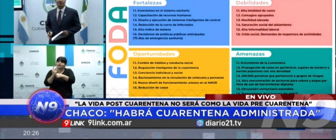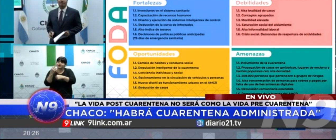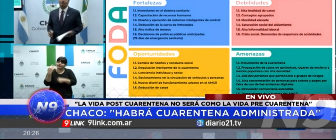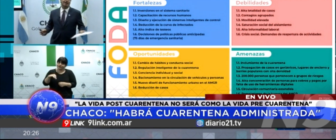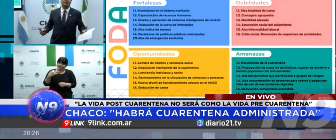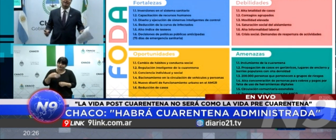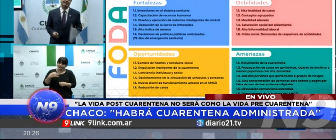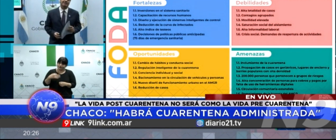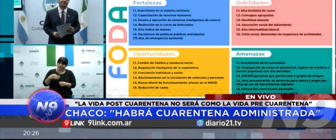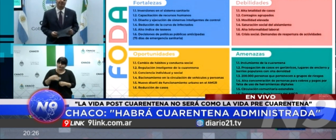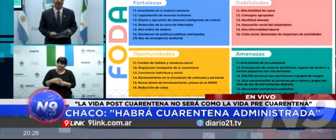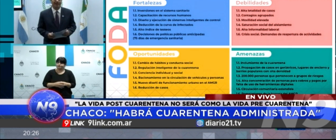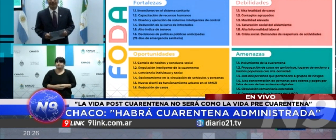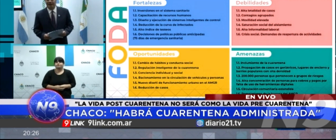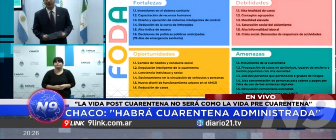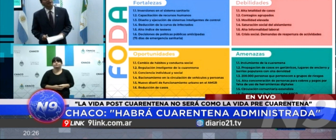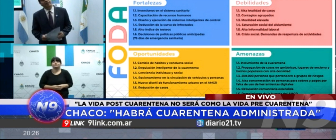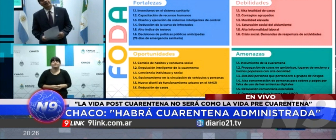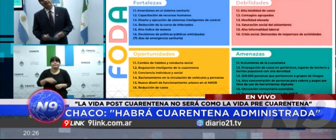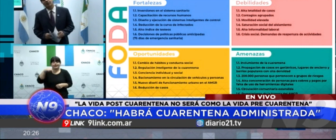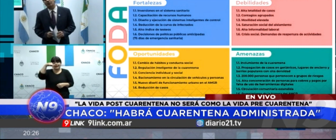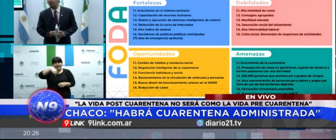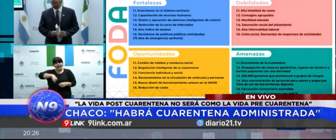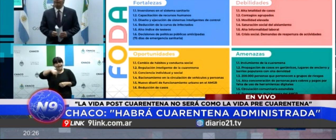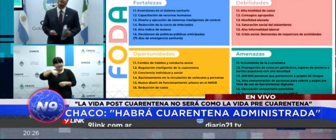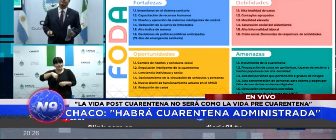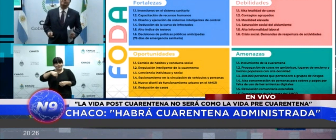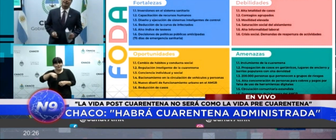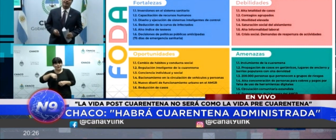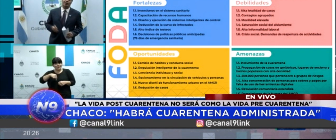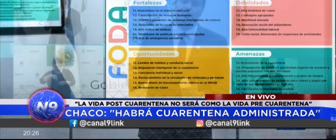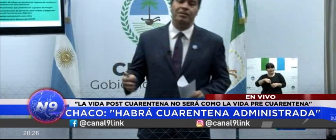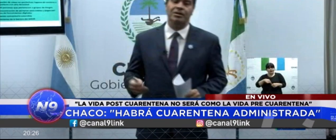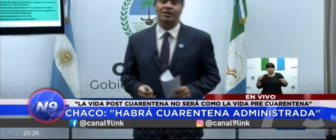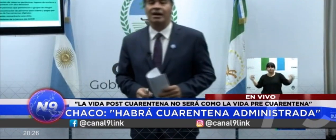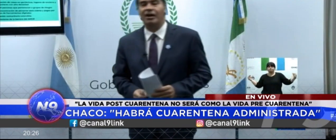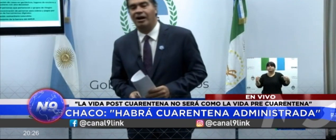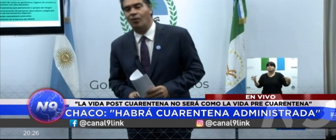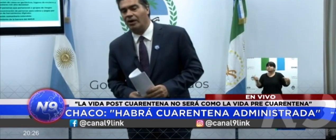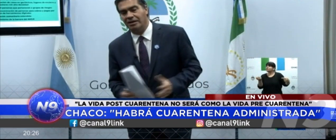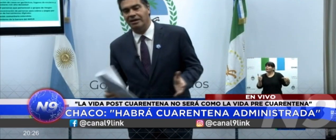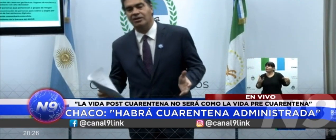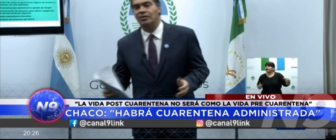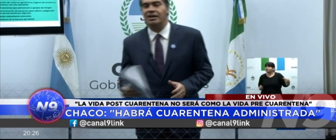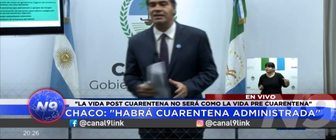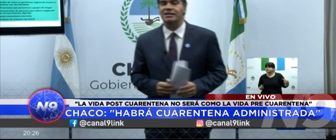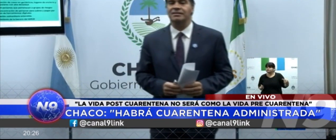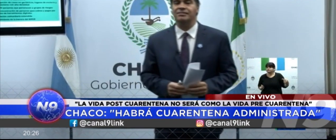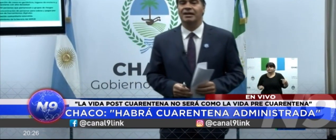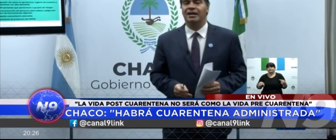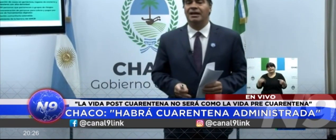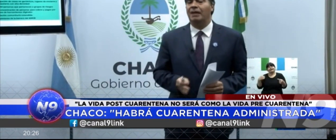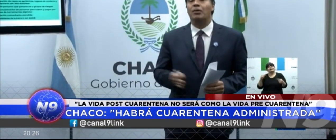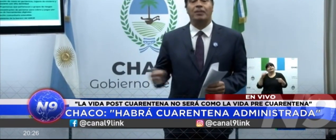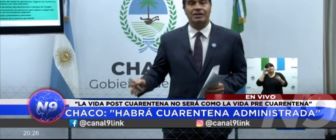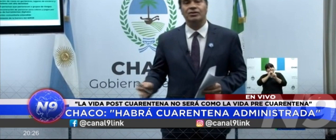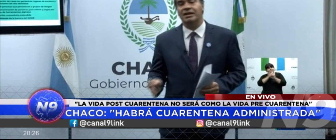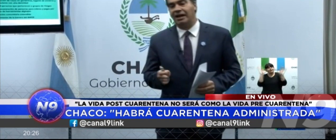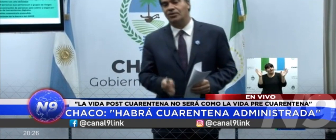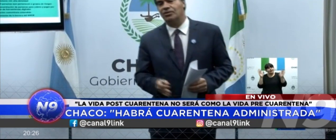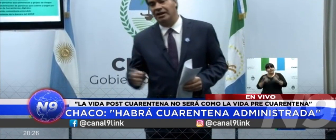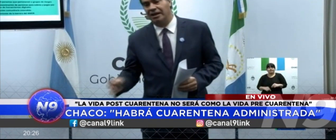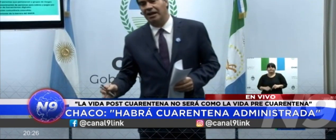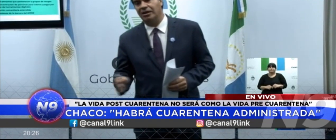amenazas? Y nuestras amenazas son muy claras. El incumplimiento de la cuarentena es una de ellas. La